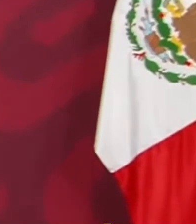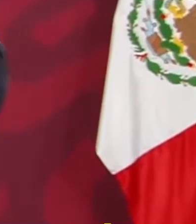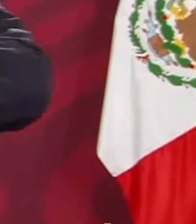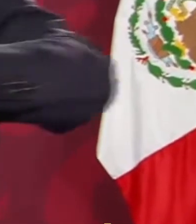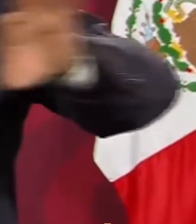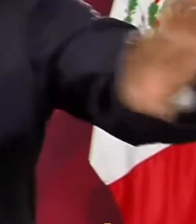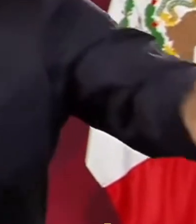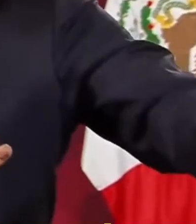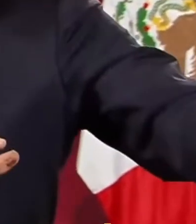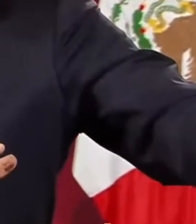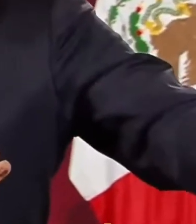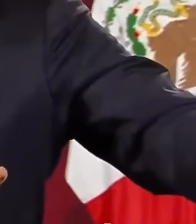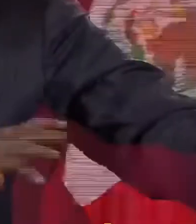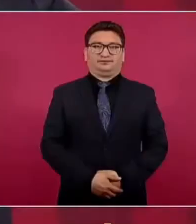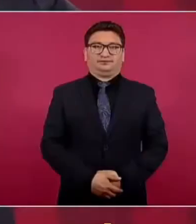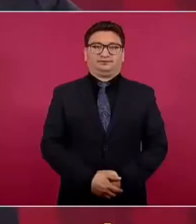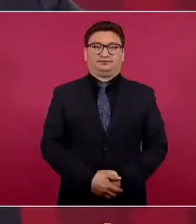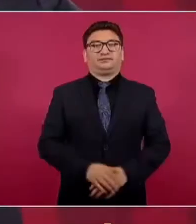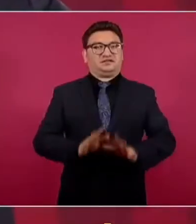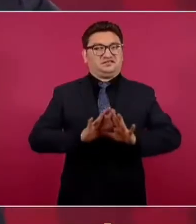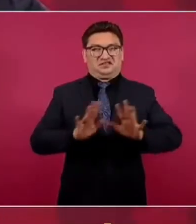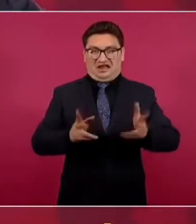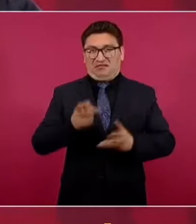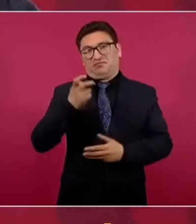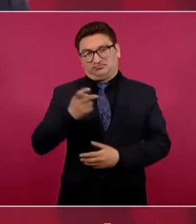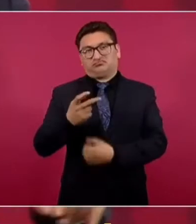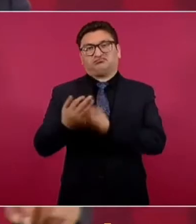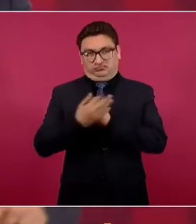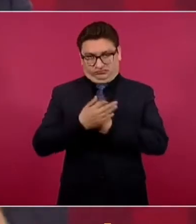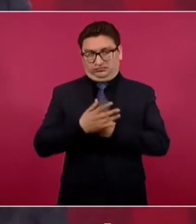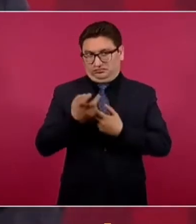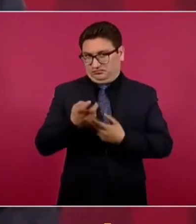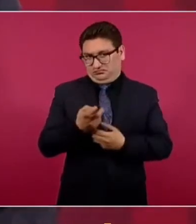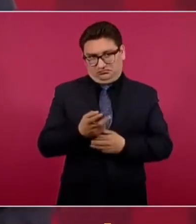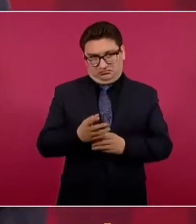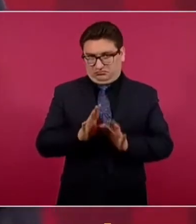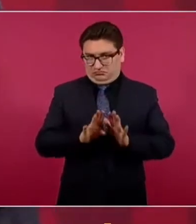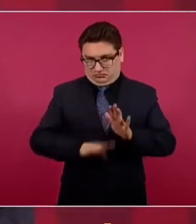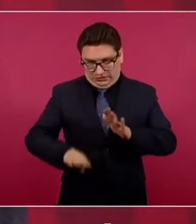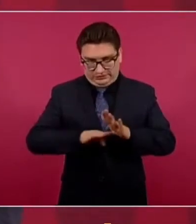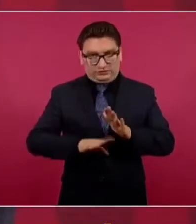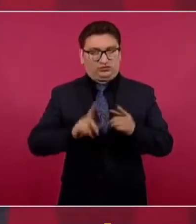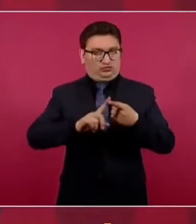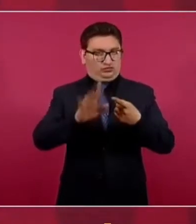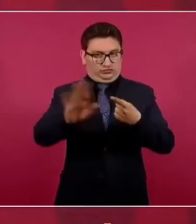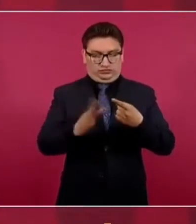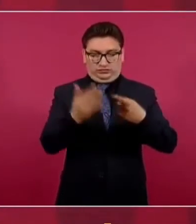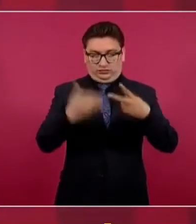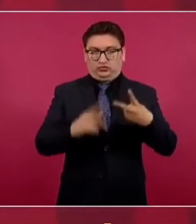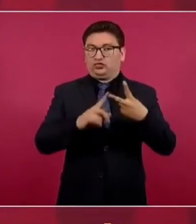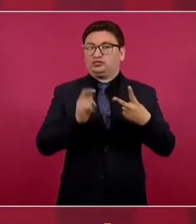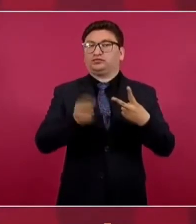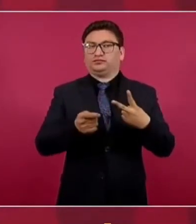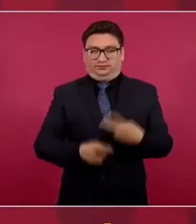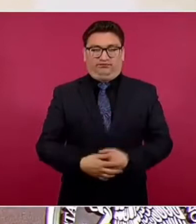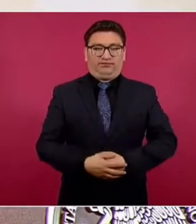Entonces ya estamos protegidos en lo básico, número uno. Número dos,